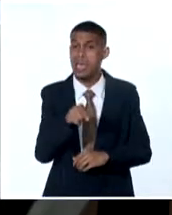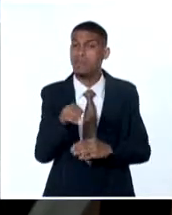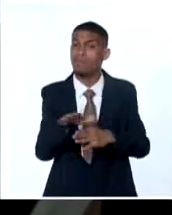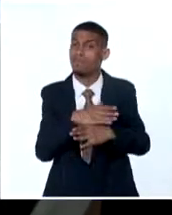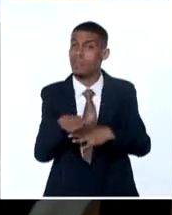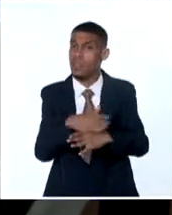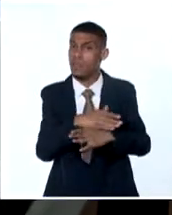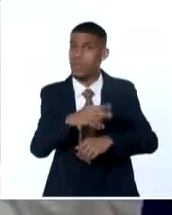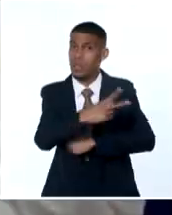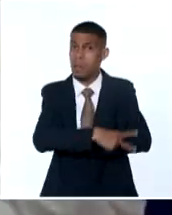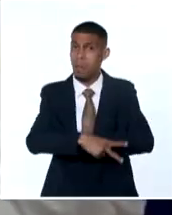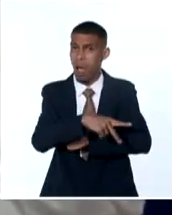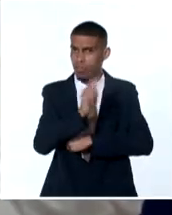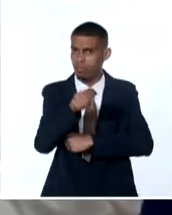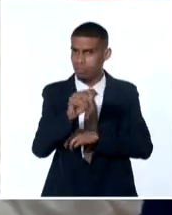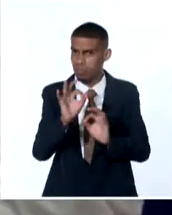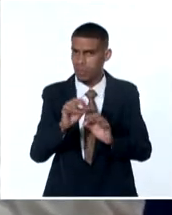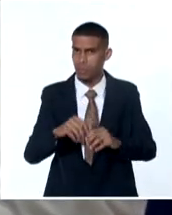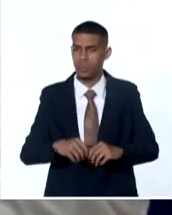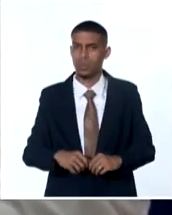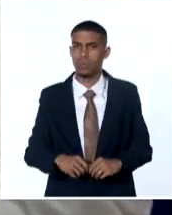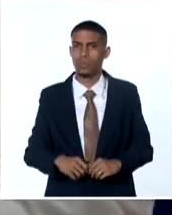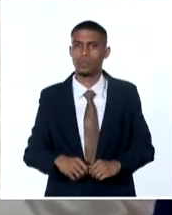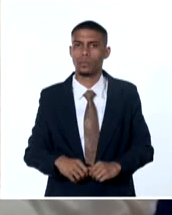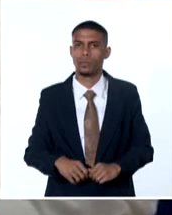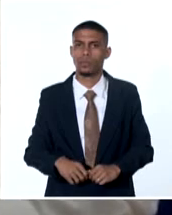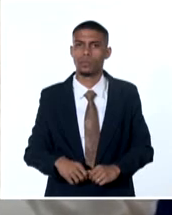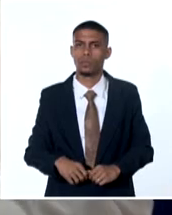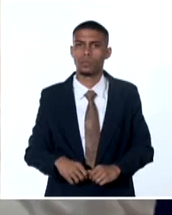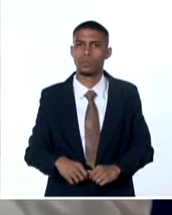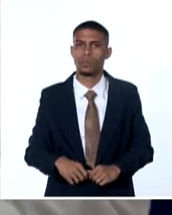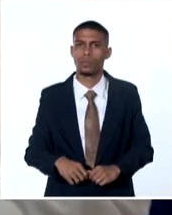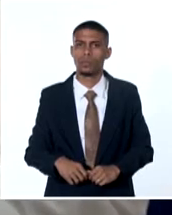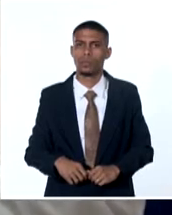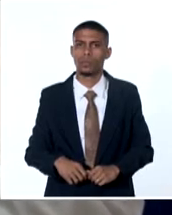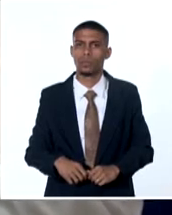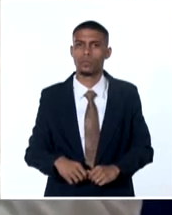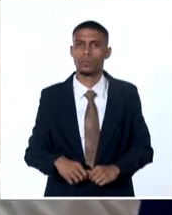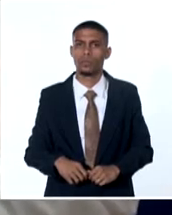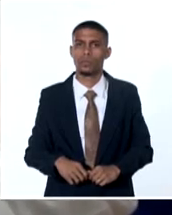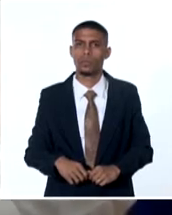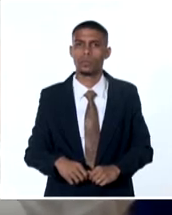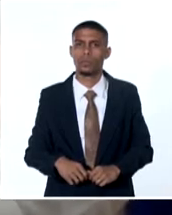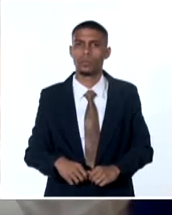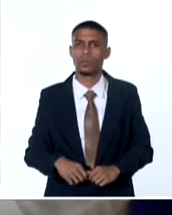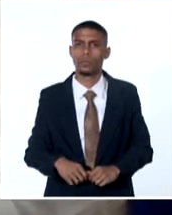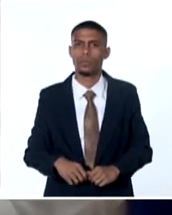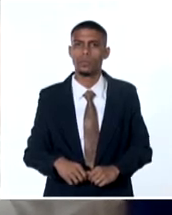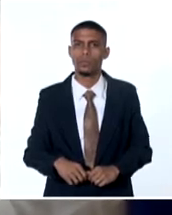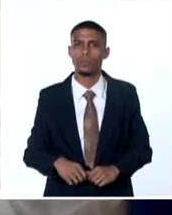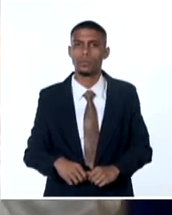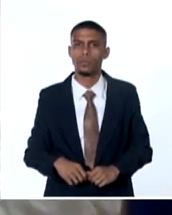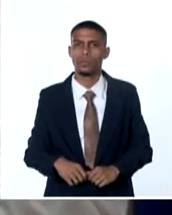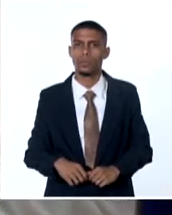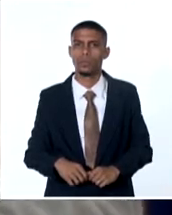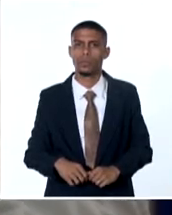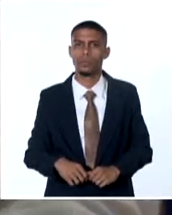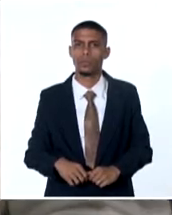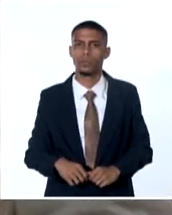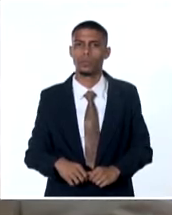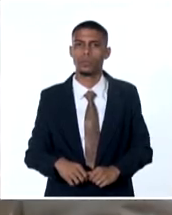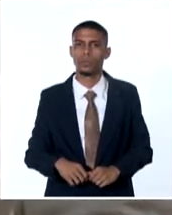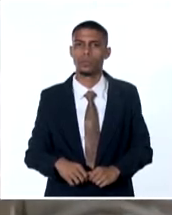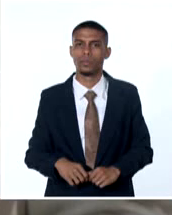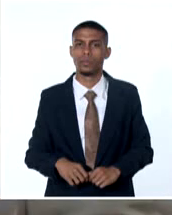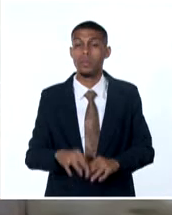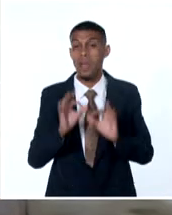países amigos de Cuba. No es casual que como parte de los esfuerzos mancomunados entre los comandantes